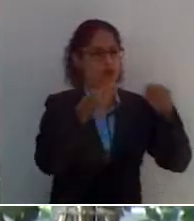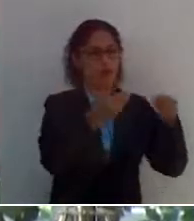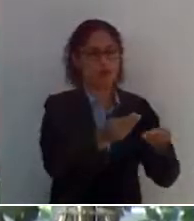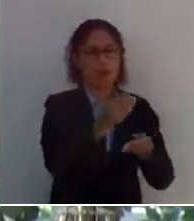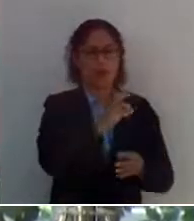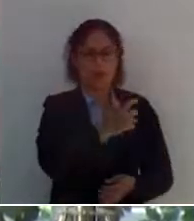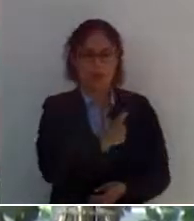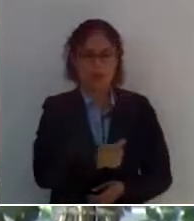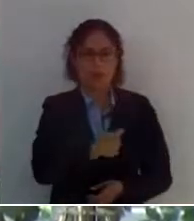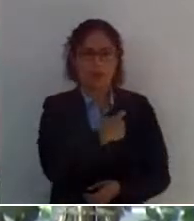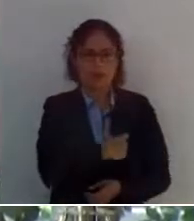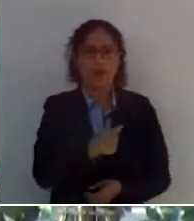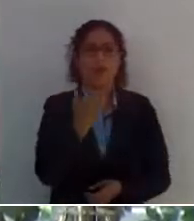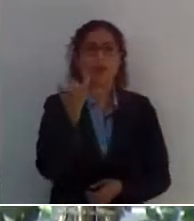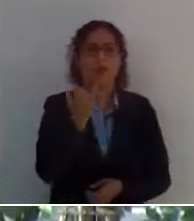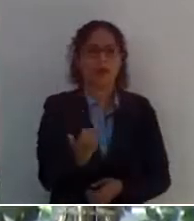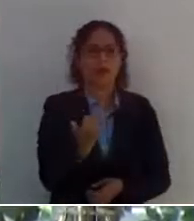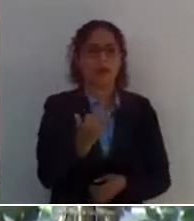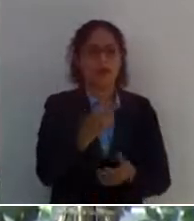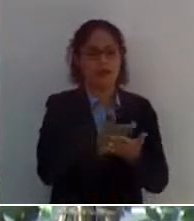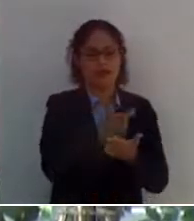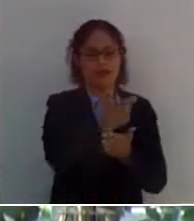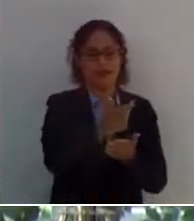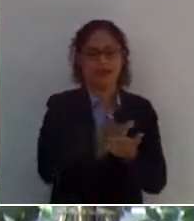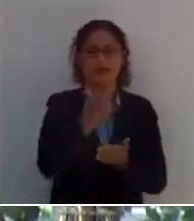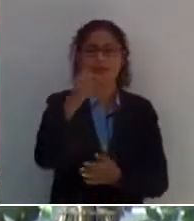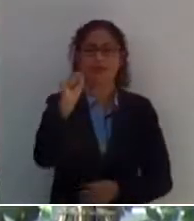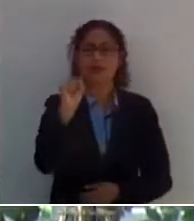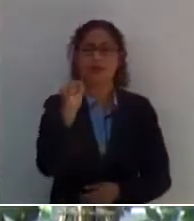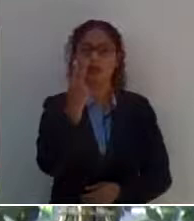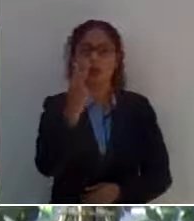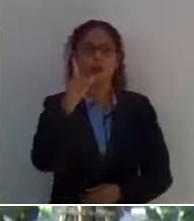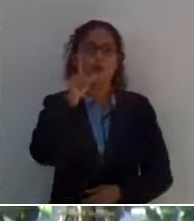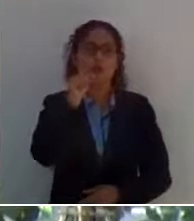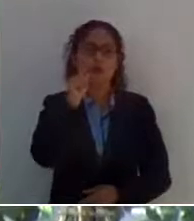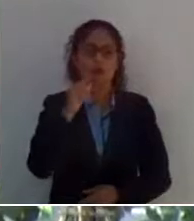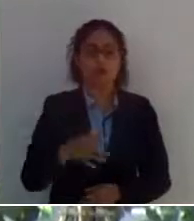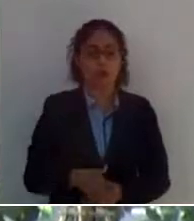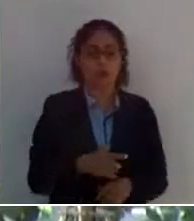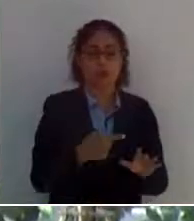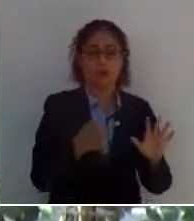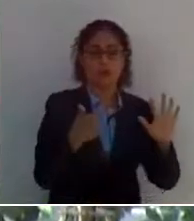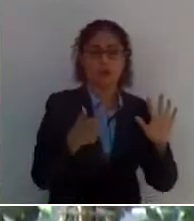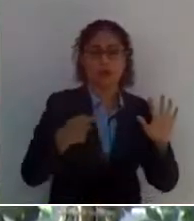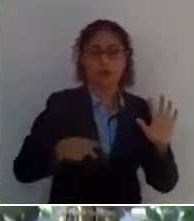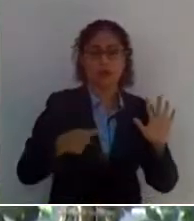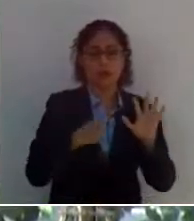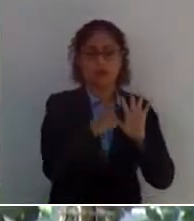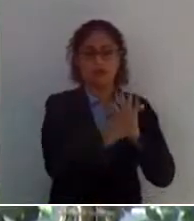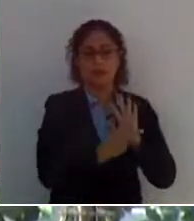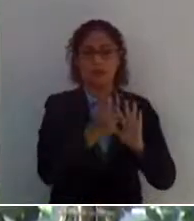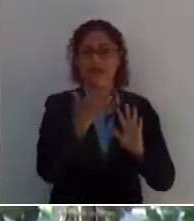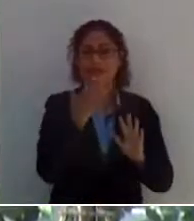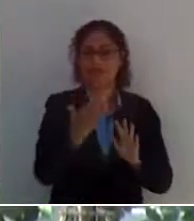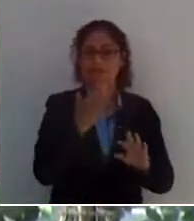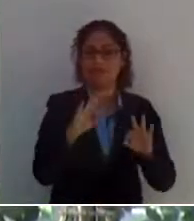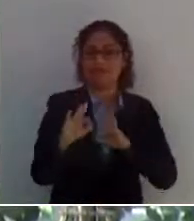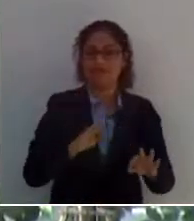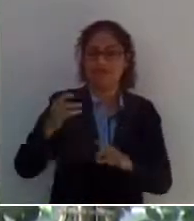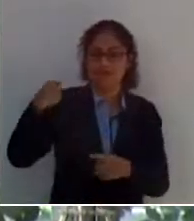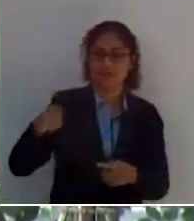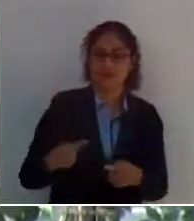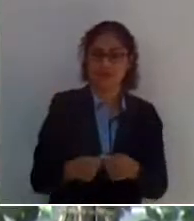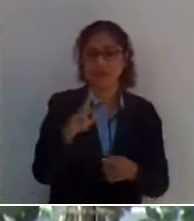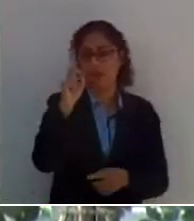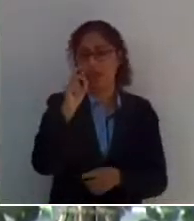incentivos económicos a 62 elementos. De ellos, 7 recibirán la distinción a la perseverancia por 30 años